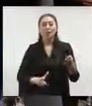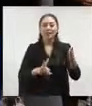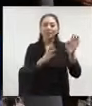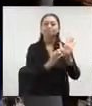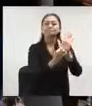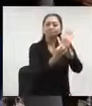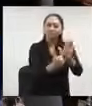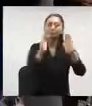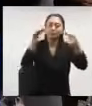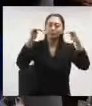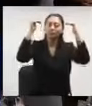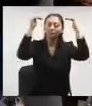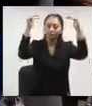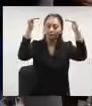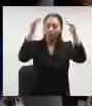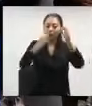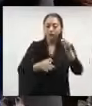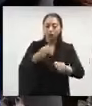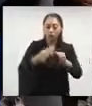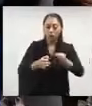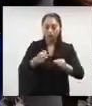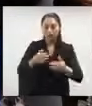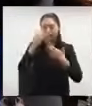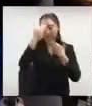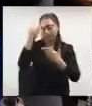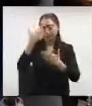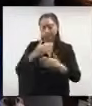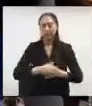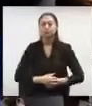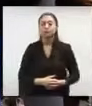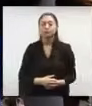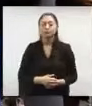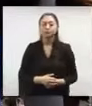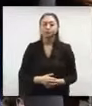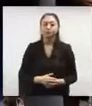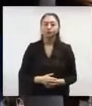la Corte Suprema de Justicia. Gracias.